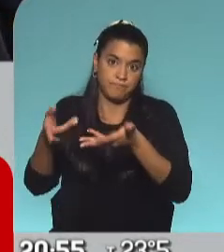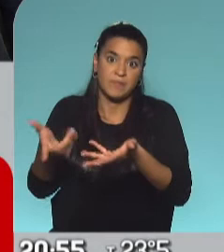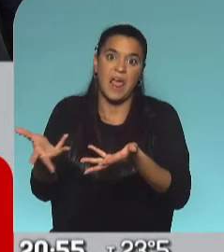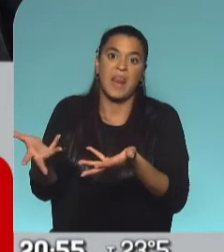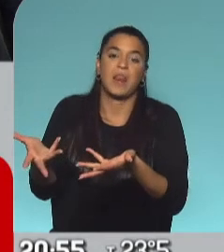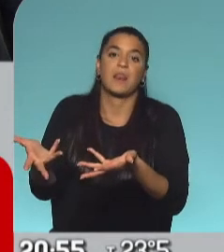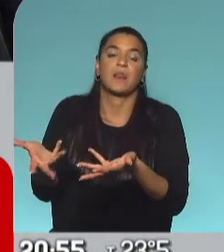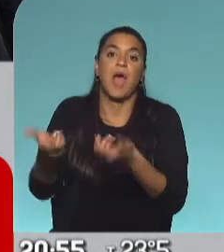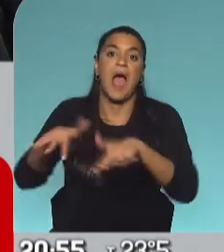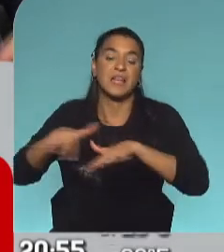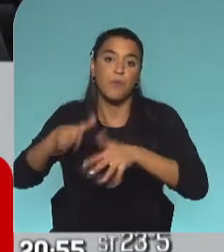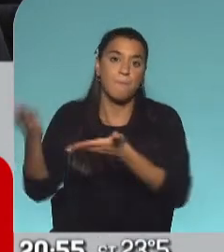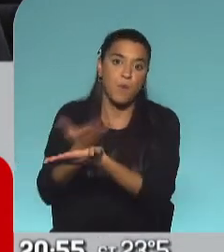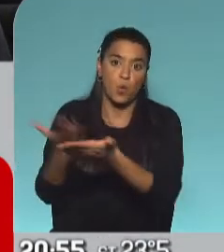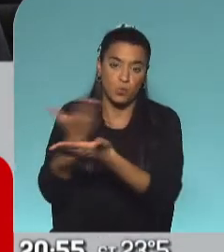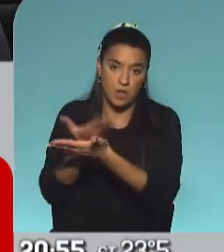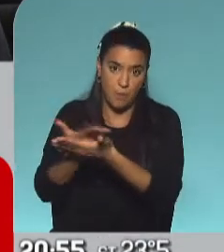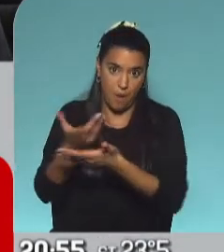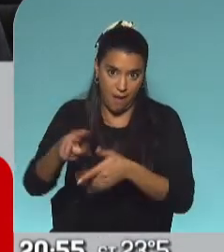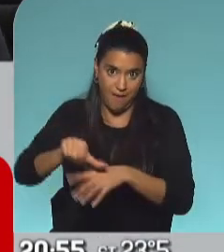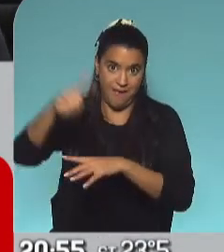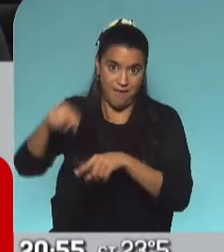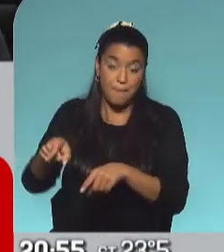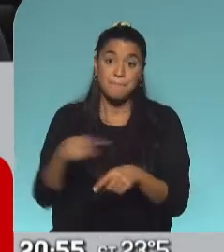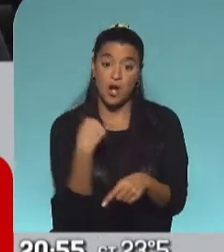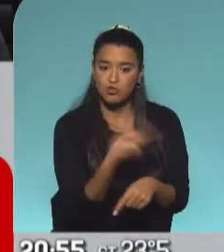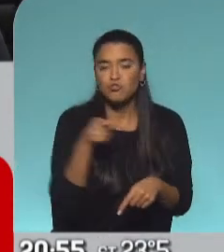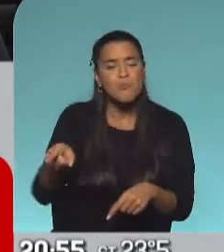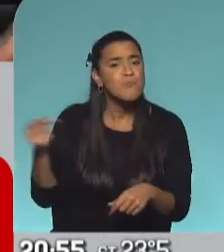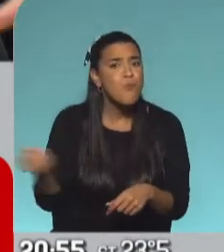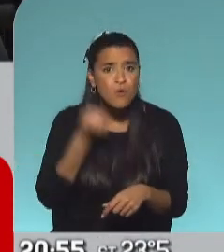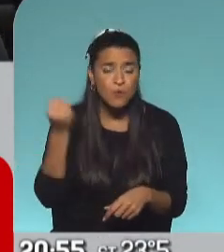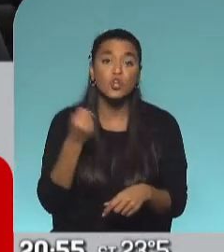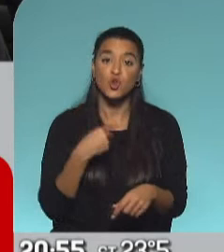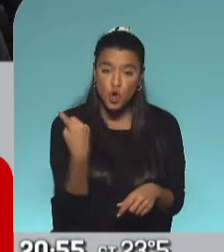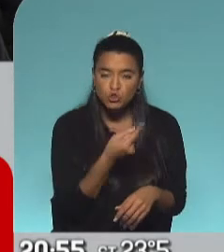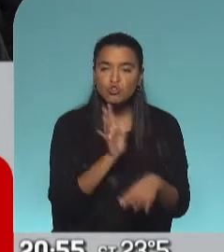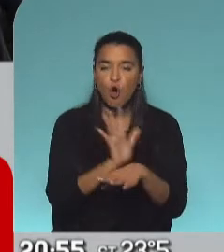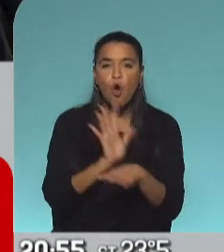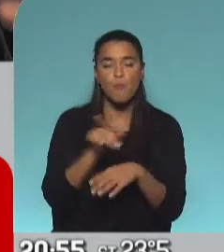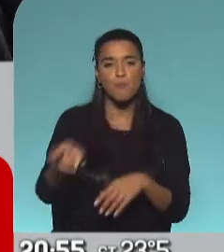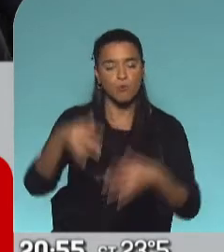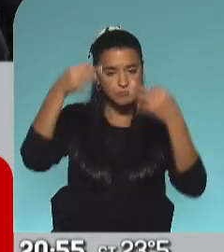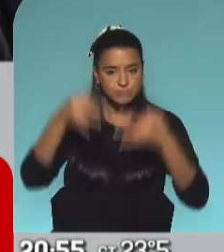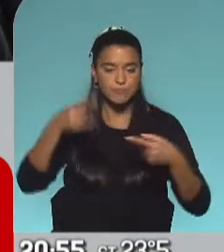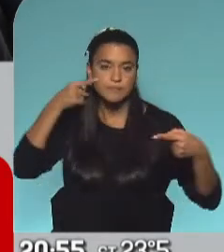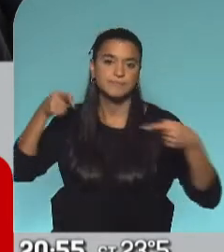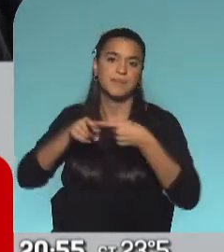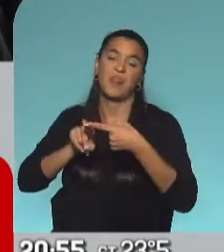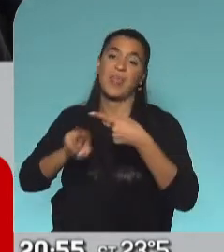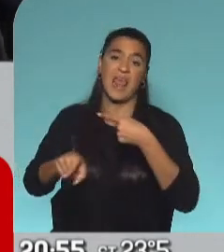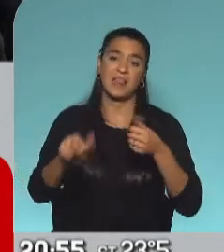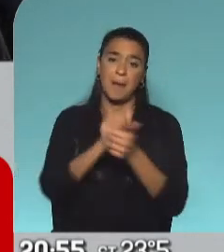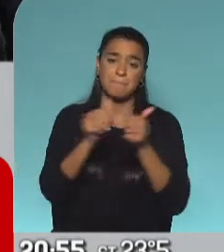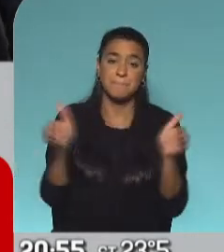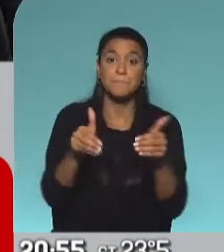la actividad productiva. Para nosotros eso es clave, nosotros tenemos una mirada concreta y directa hacia las pymes, por